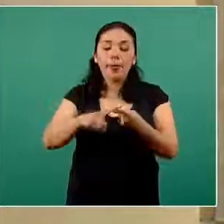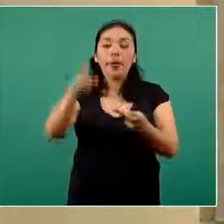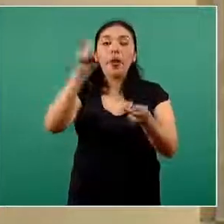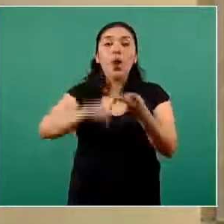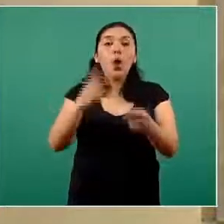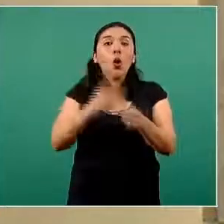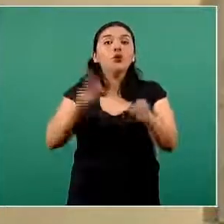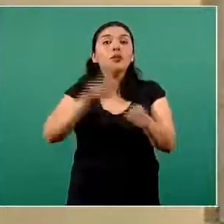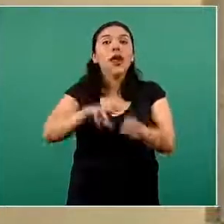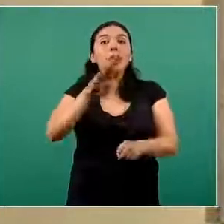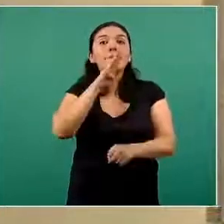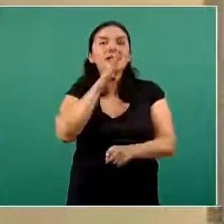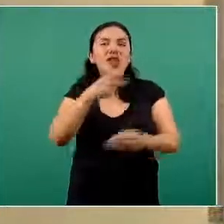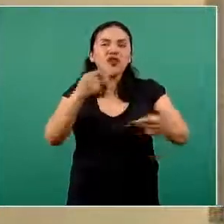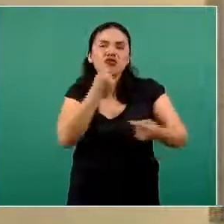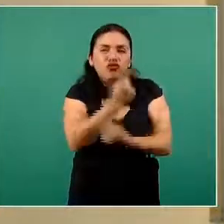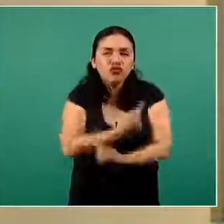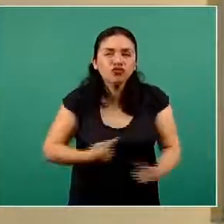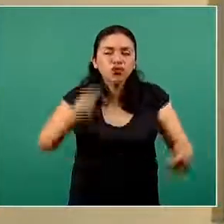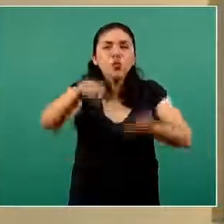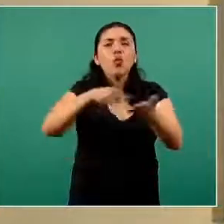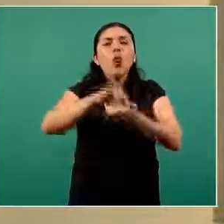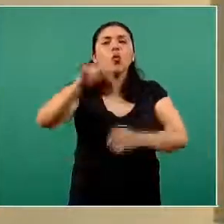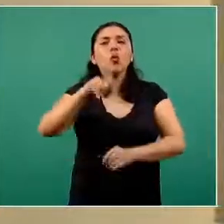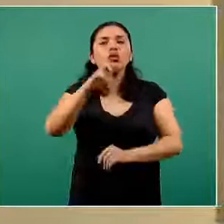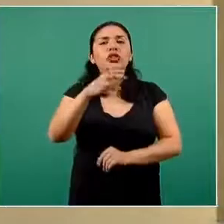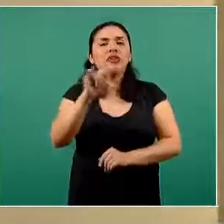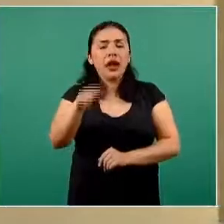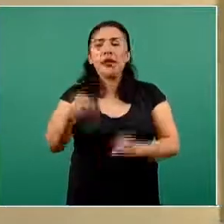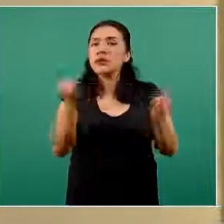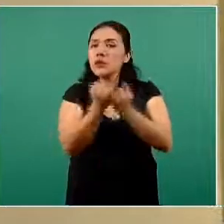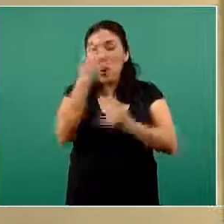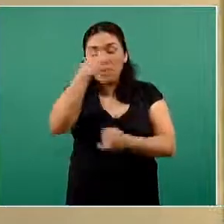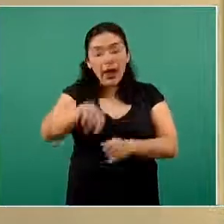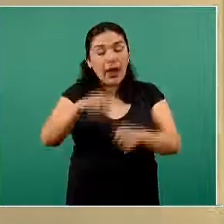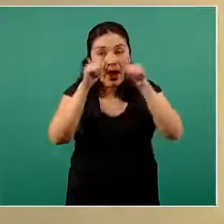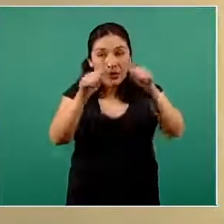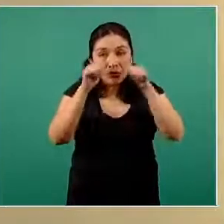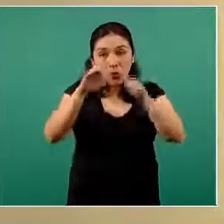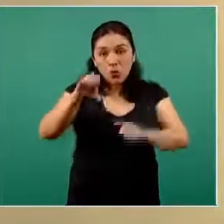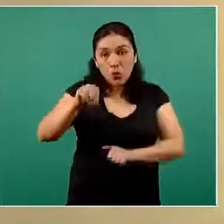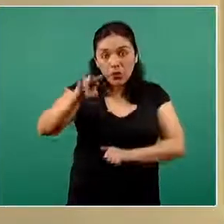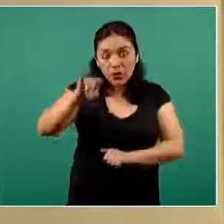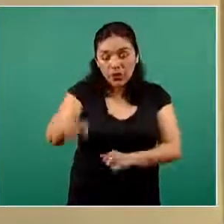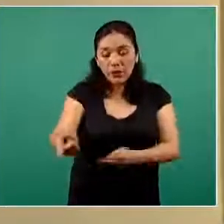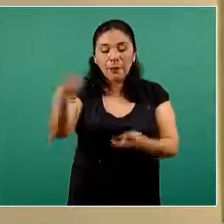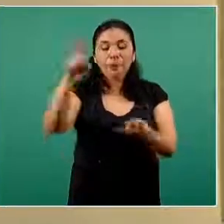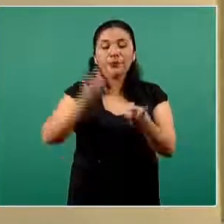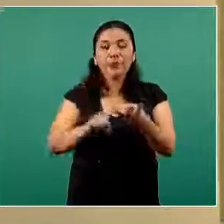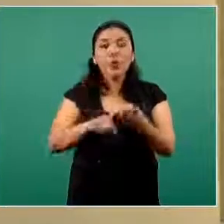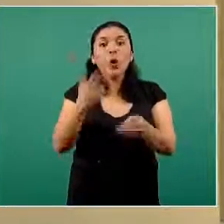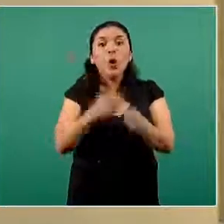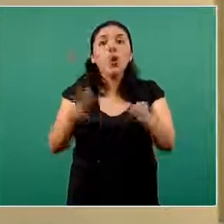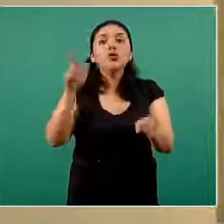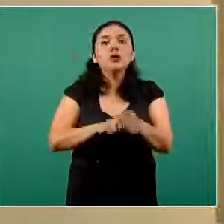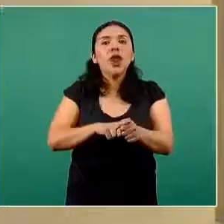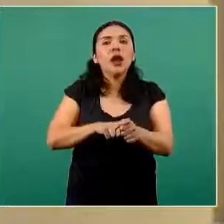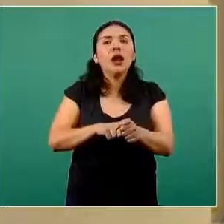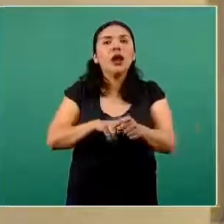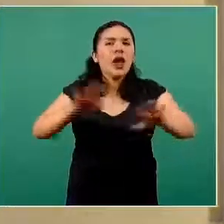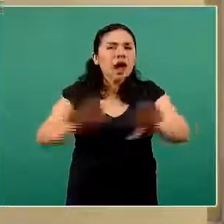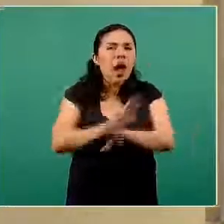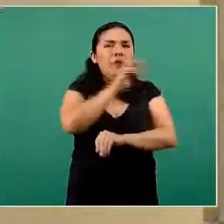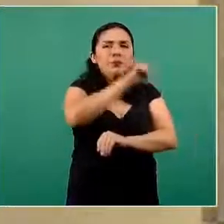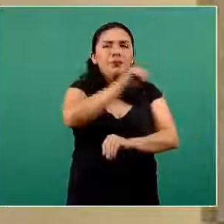El Hospital Materno Infantil de Juchitán, también destinado específicamente para pacientes con COVID, y el hospital móvil que